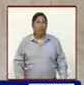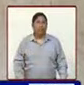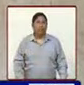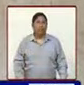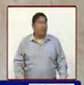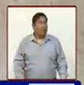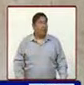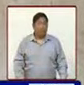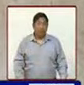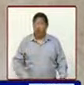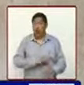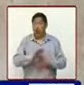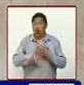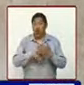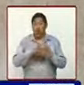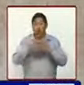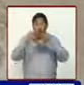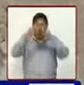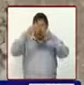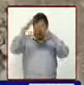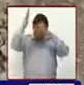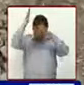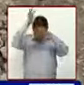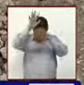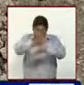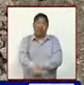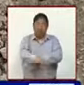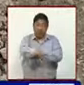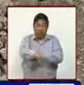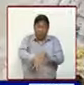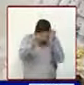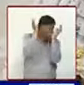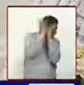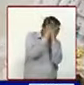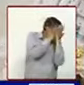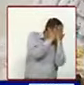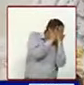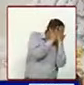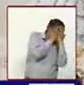La polvadera estaba totalmente cubierta, todo el cuarto.